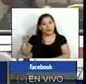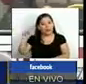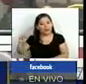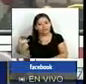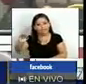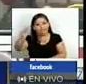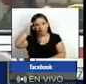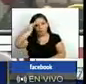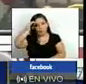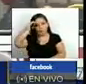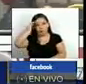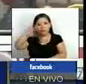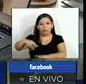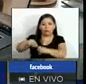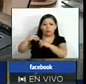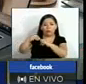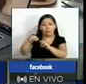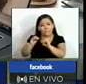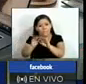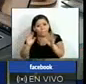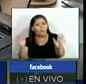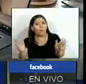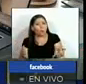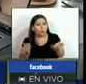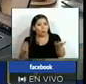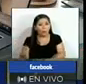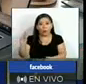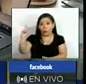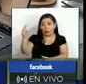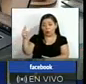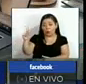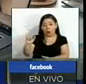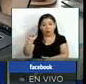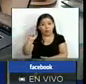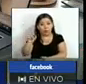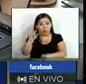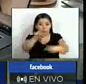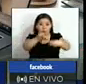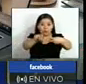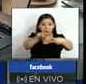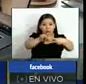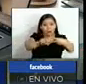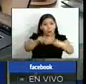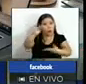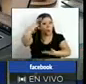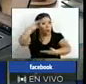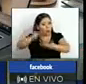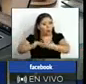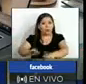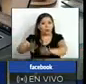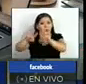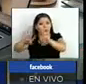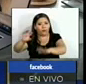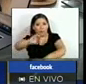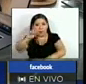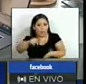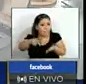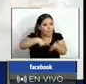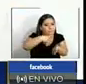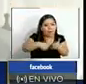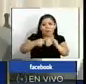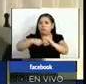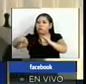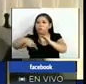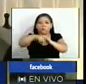en enfermedades infecciosas, explicó cómo Uruguay por más de 2 semanas redujo del 90% la movilidad de las